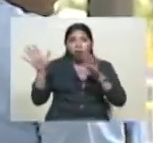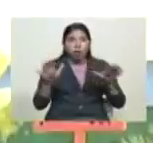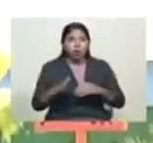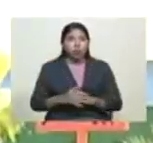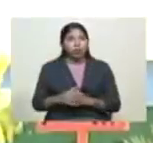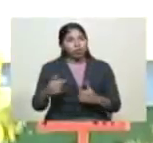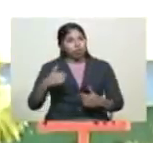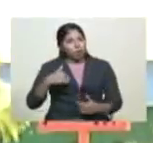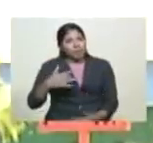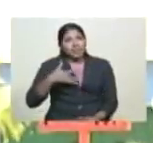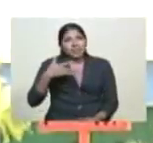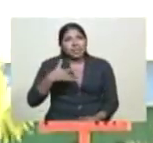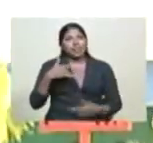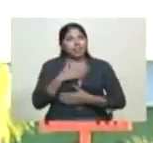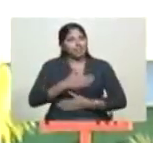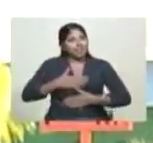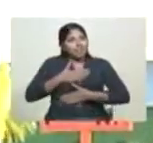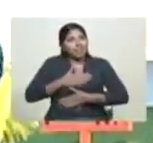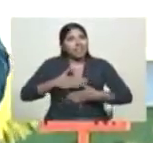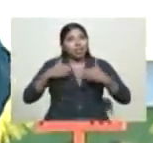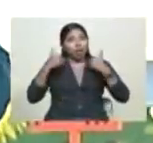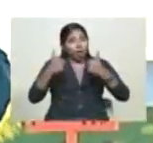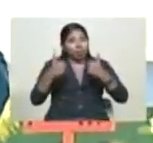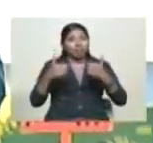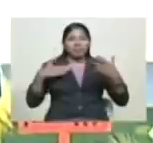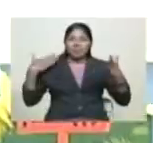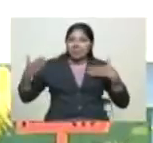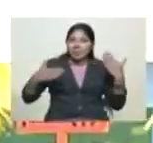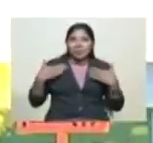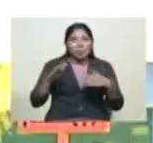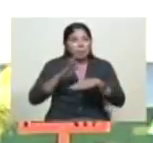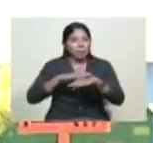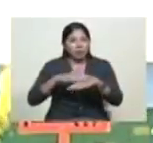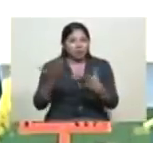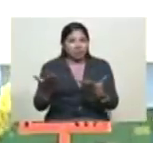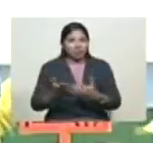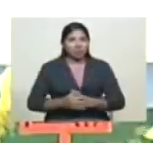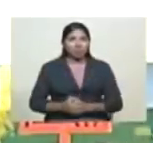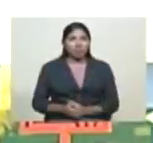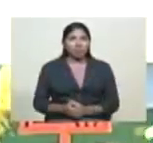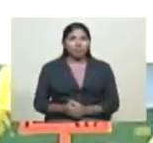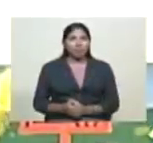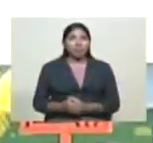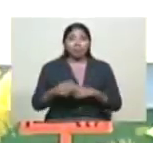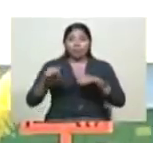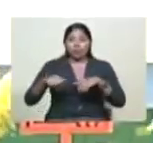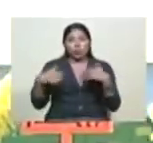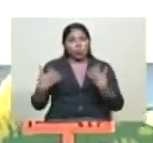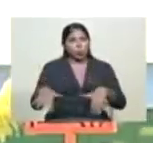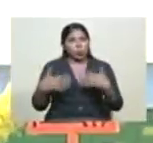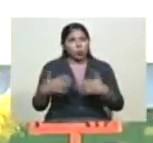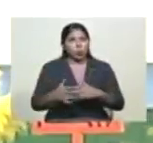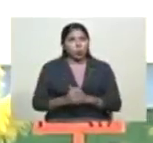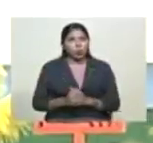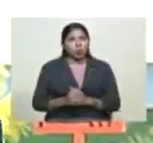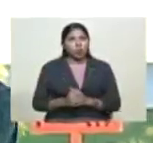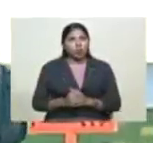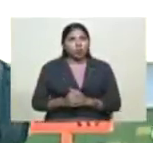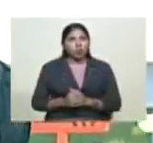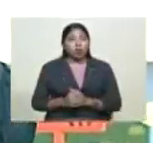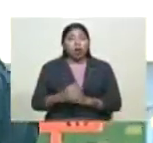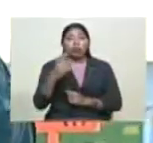Me siento muy complacido y muy contento por el desarrollo. Ya llevamos con estas